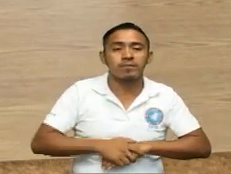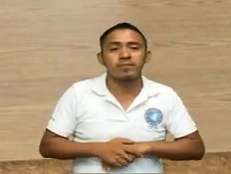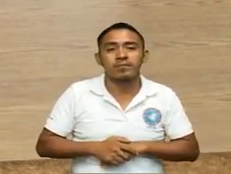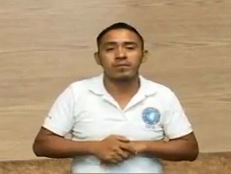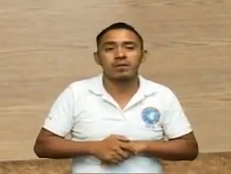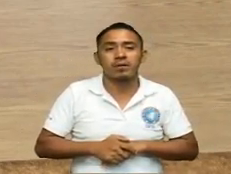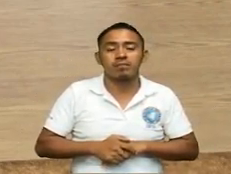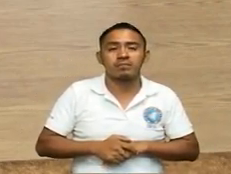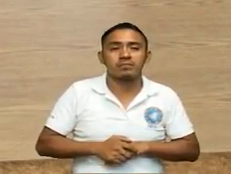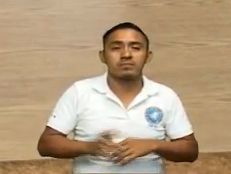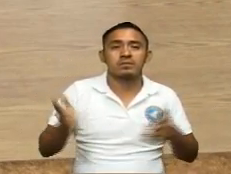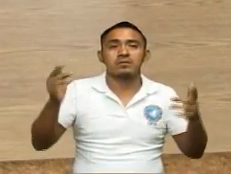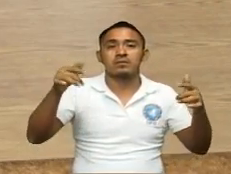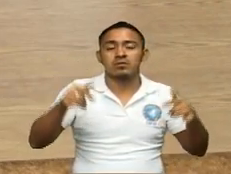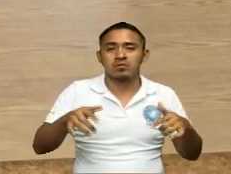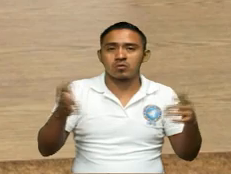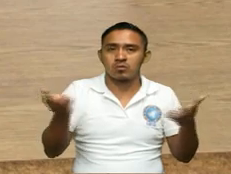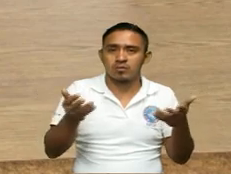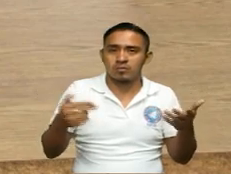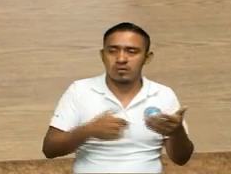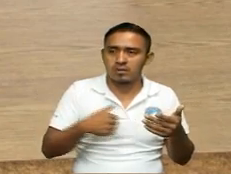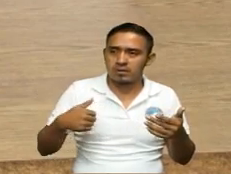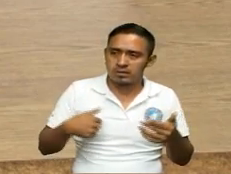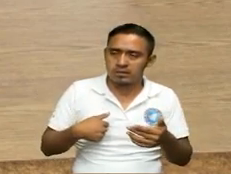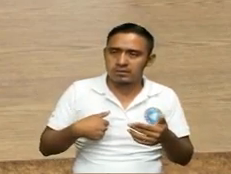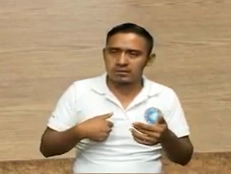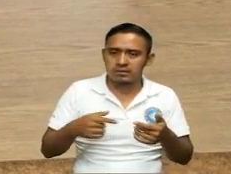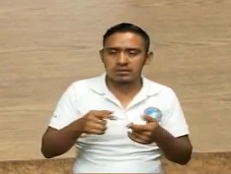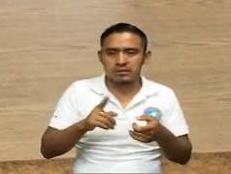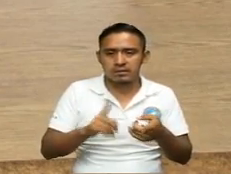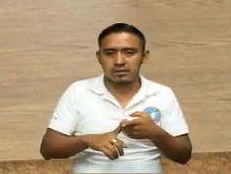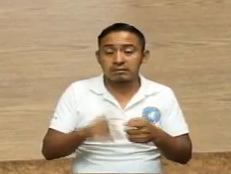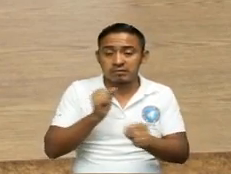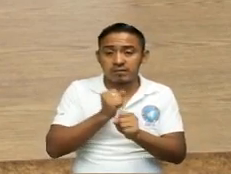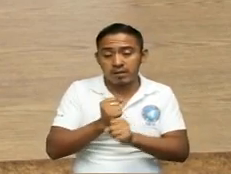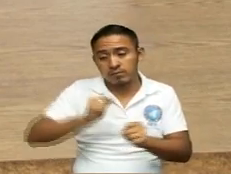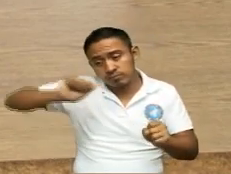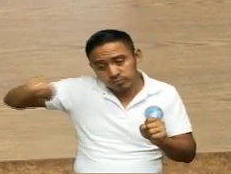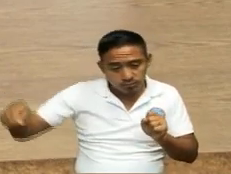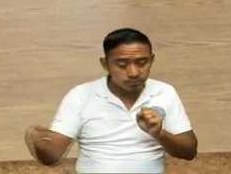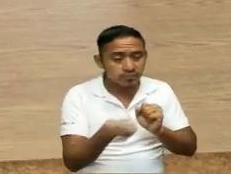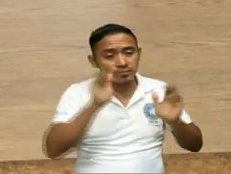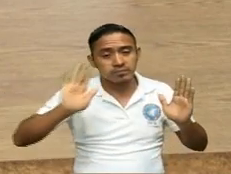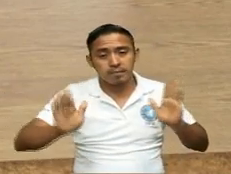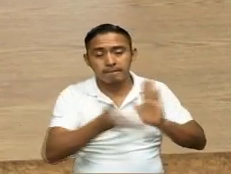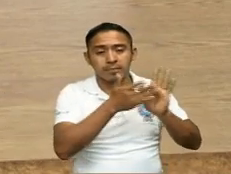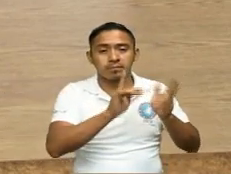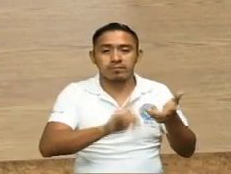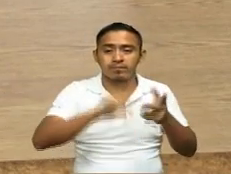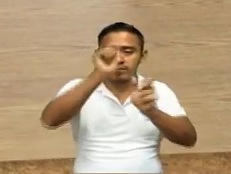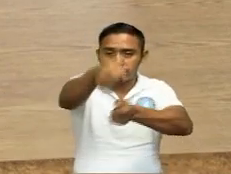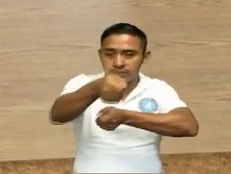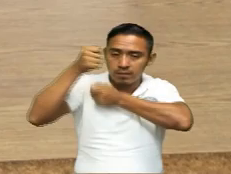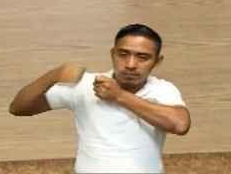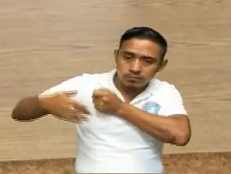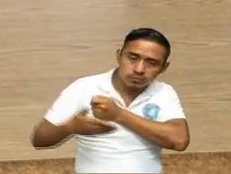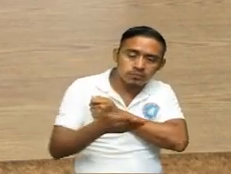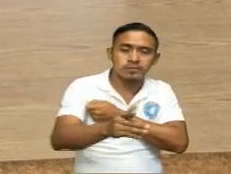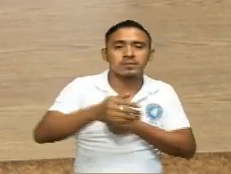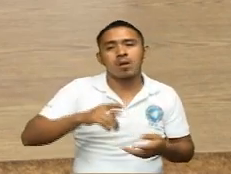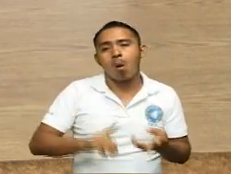hongo son aquellos pacientes que mantienen húmedas las manos. Estamos hablando de los pacientes albañiles, estamos hablando de los pescadores. Los que usan guantes,